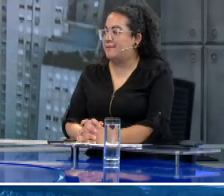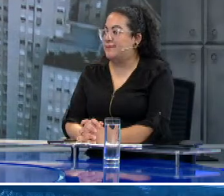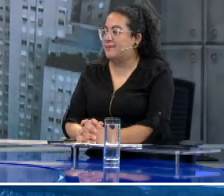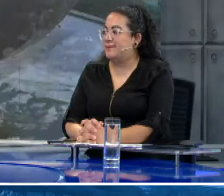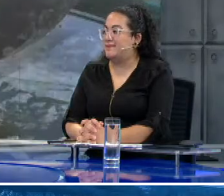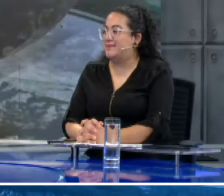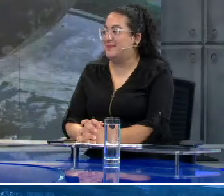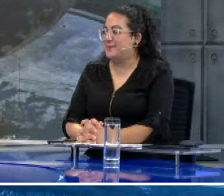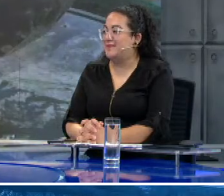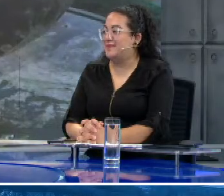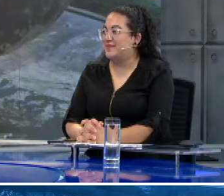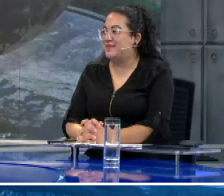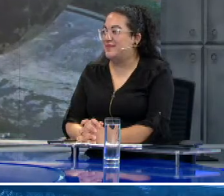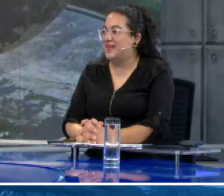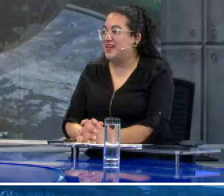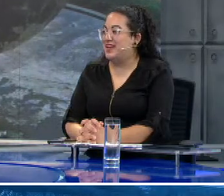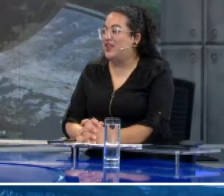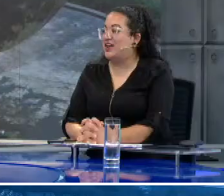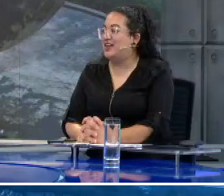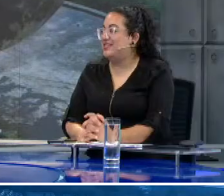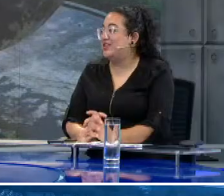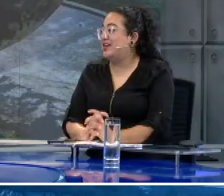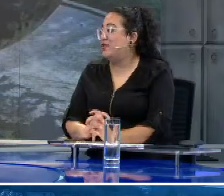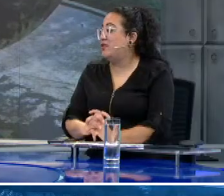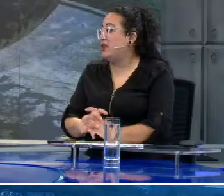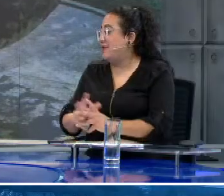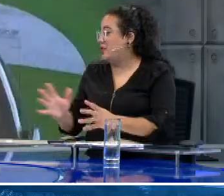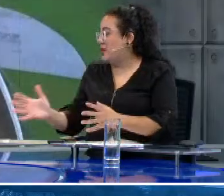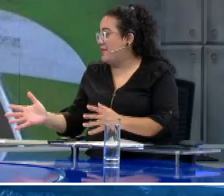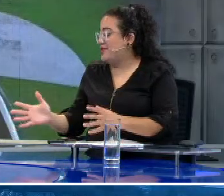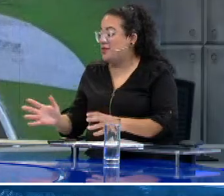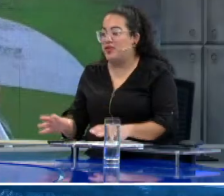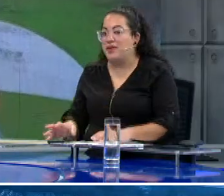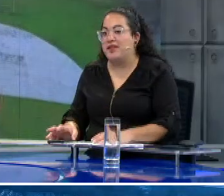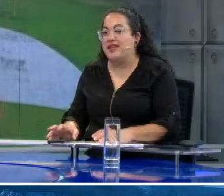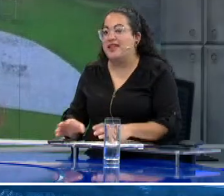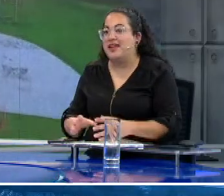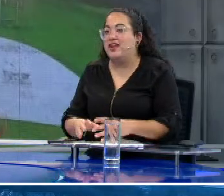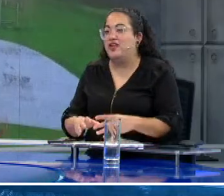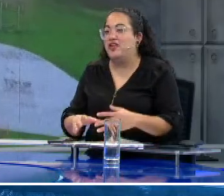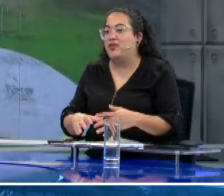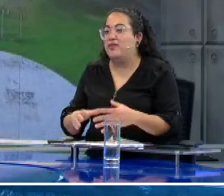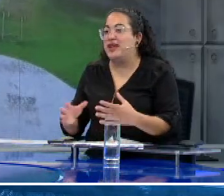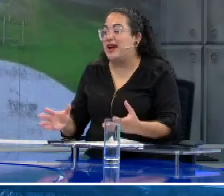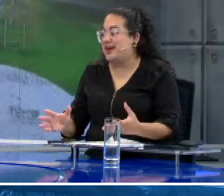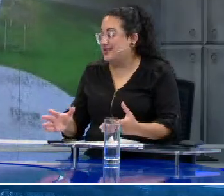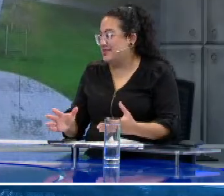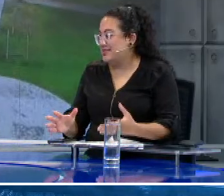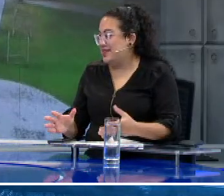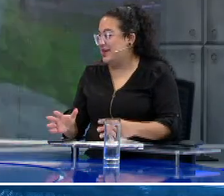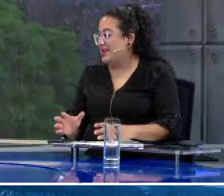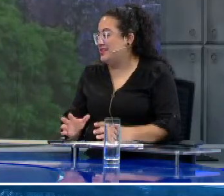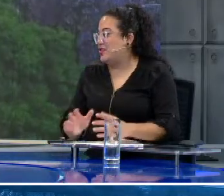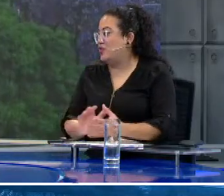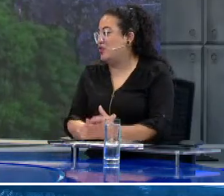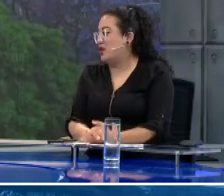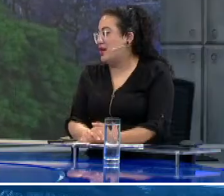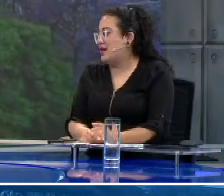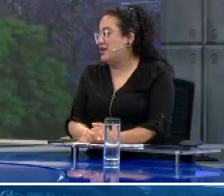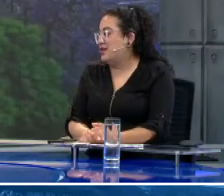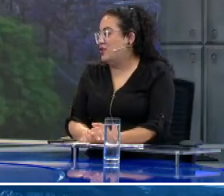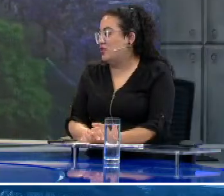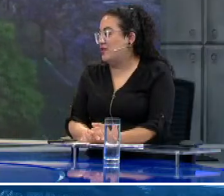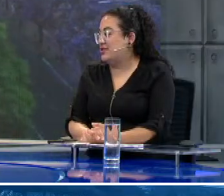bueno, imperdibles y muchísimas. Lo que hizo él fue también un repaso, perdón Amanda, de viajes de que hizo junto